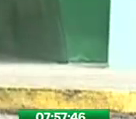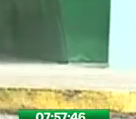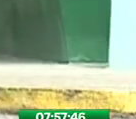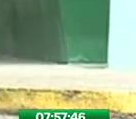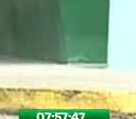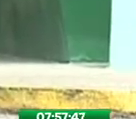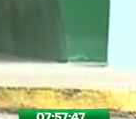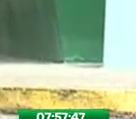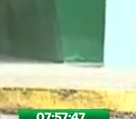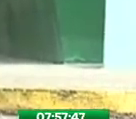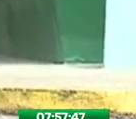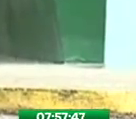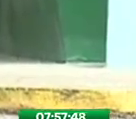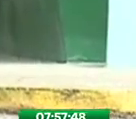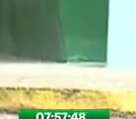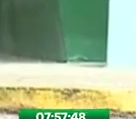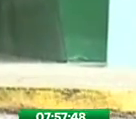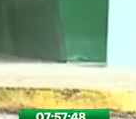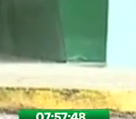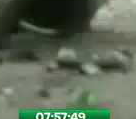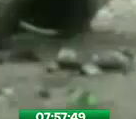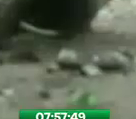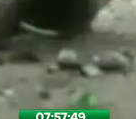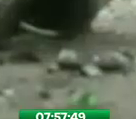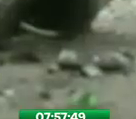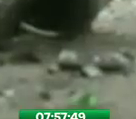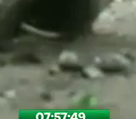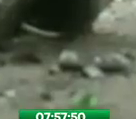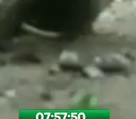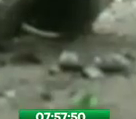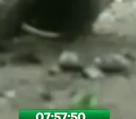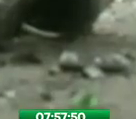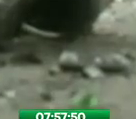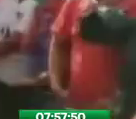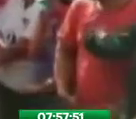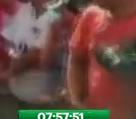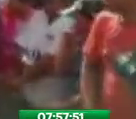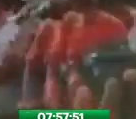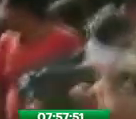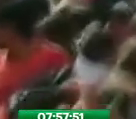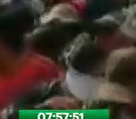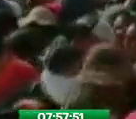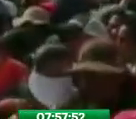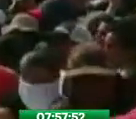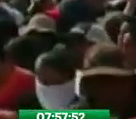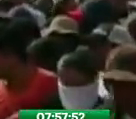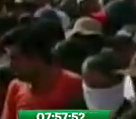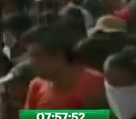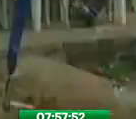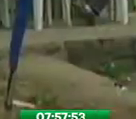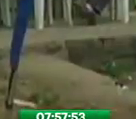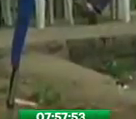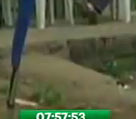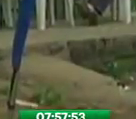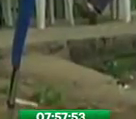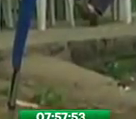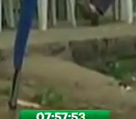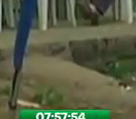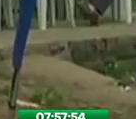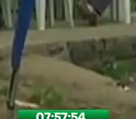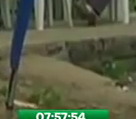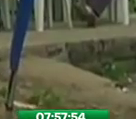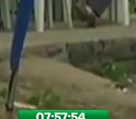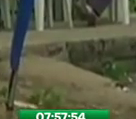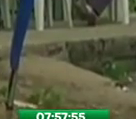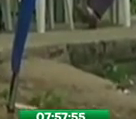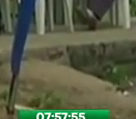con militares que fueron retenidas y heridos durante las protestas. Nuevo caso de femicidio en menos de 24